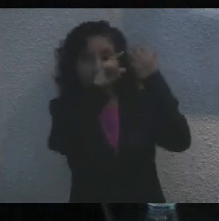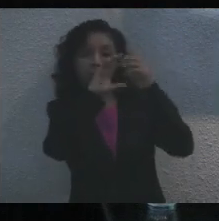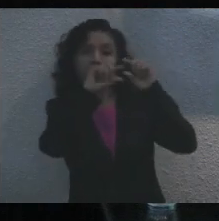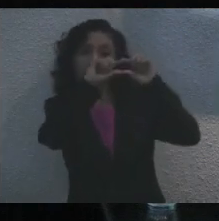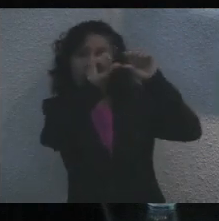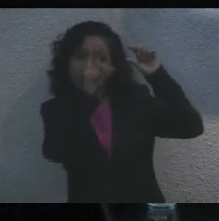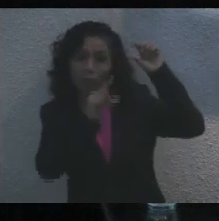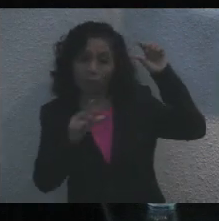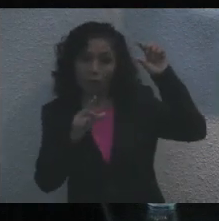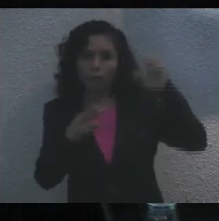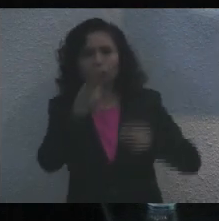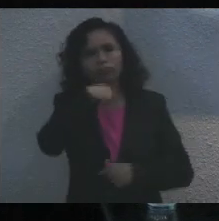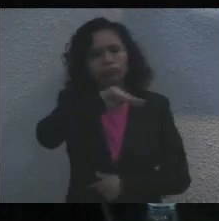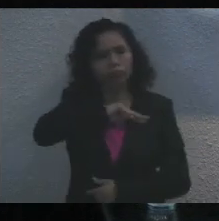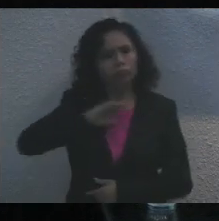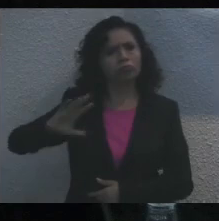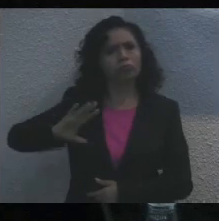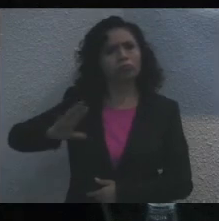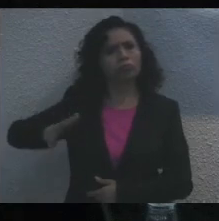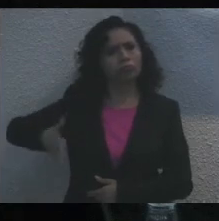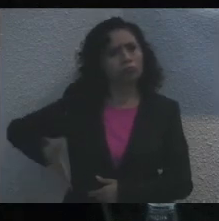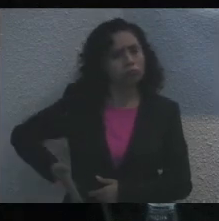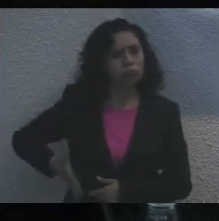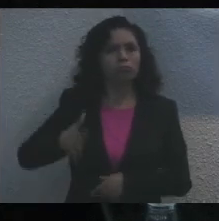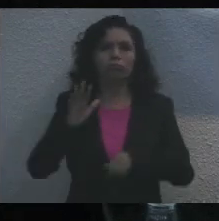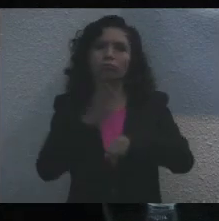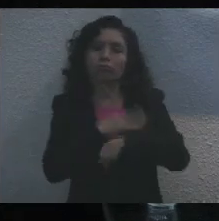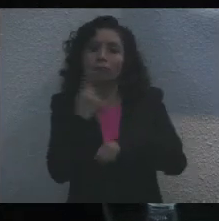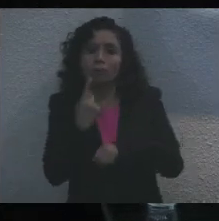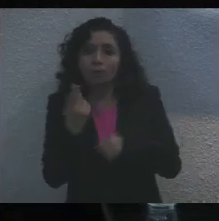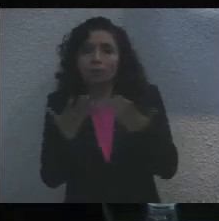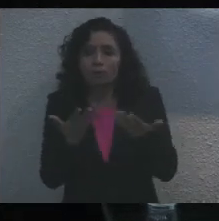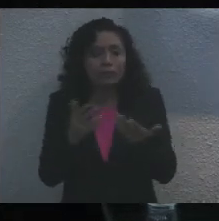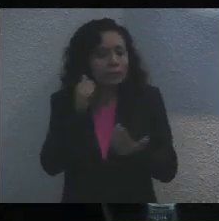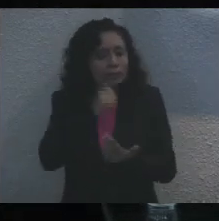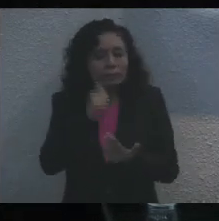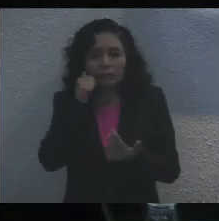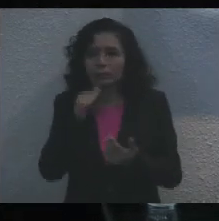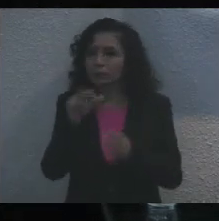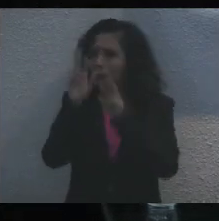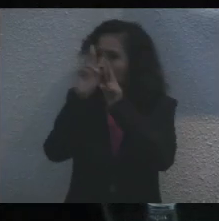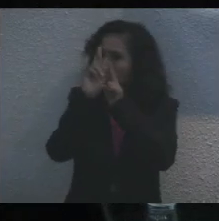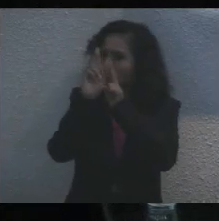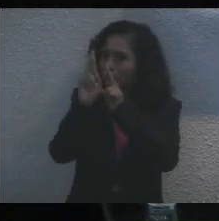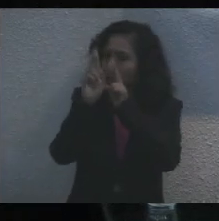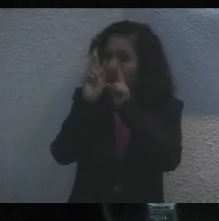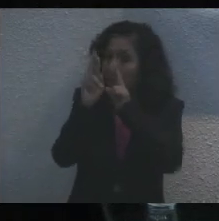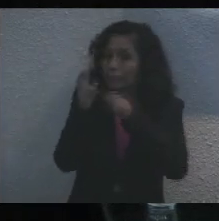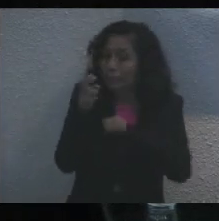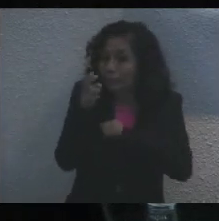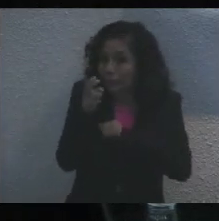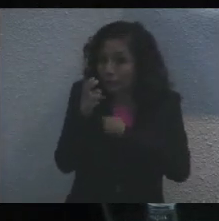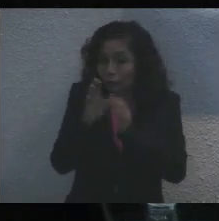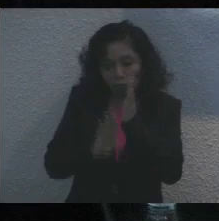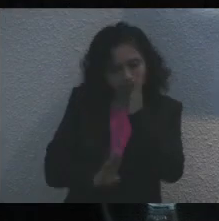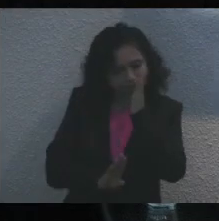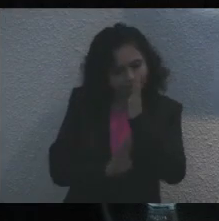muy orgullosos porque nos han dado mucho y debemos reconocer siempre que nos han permitido seguir